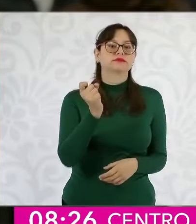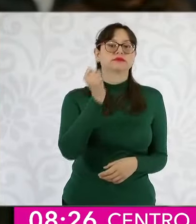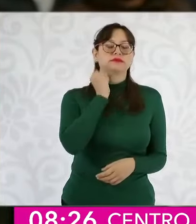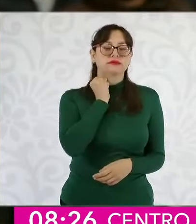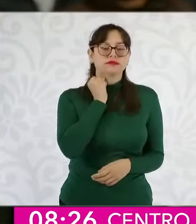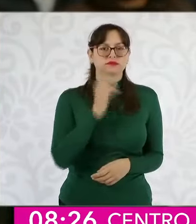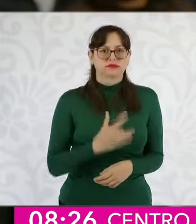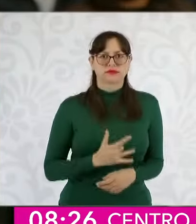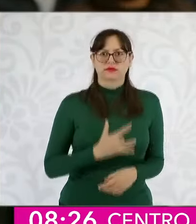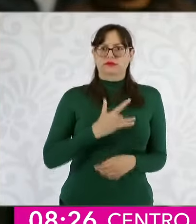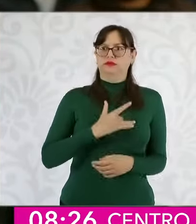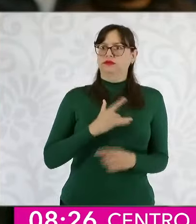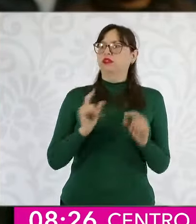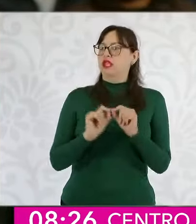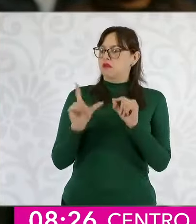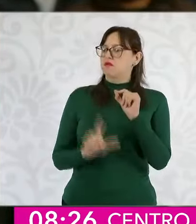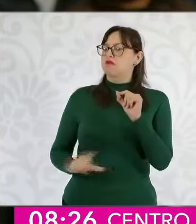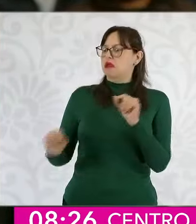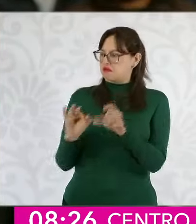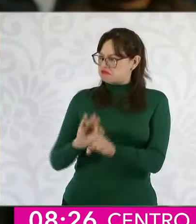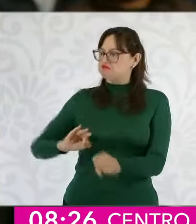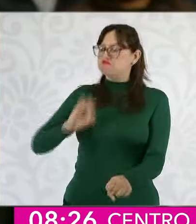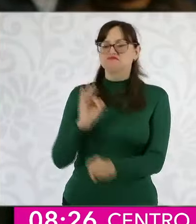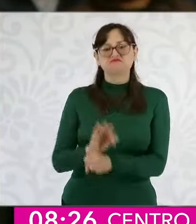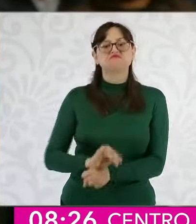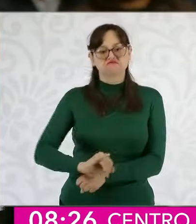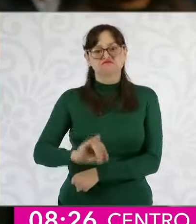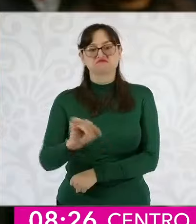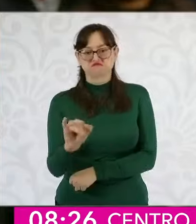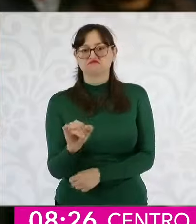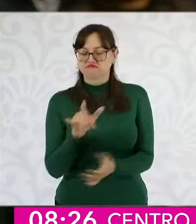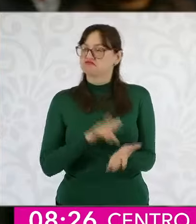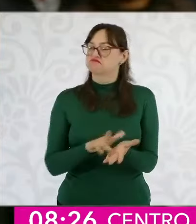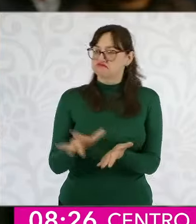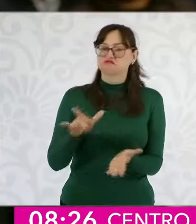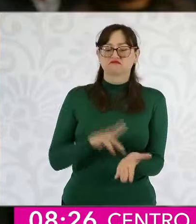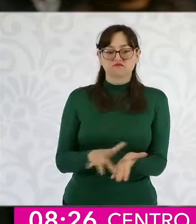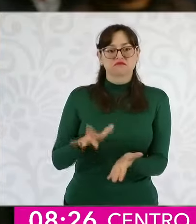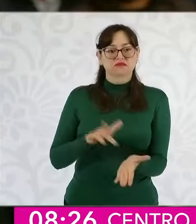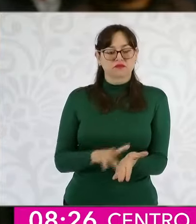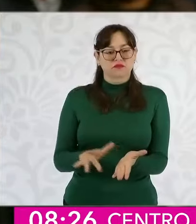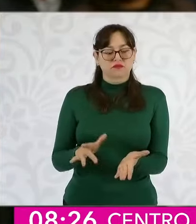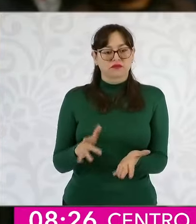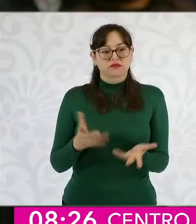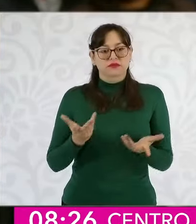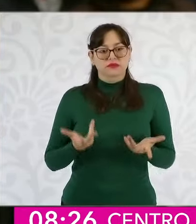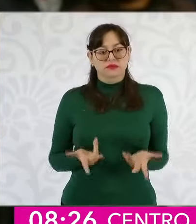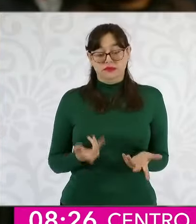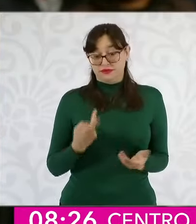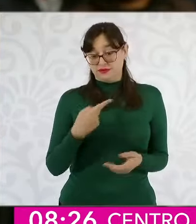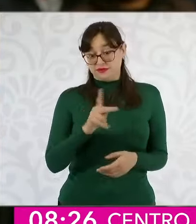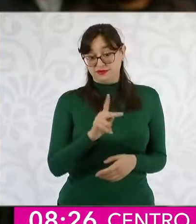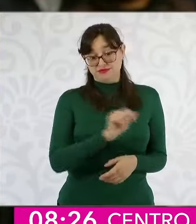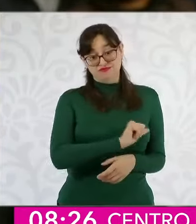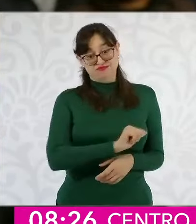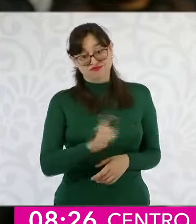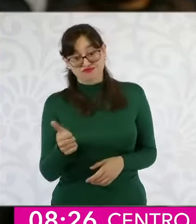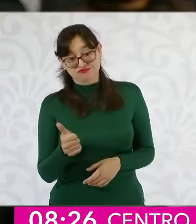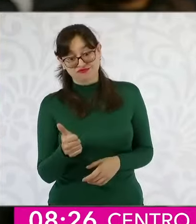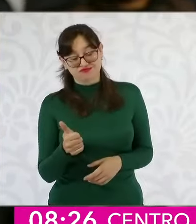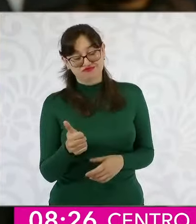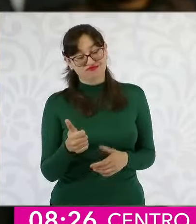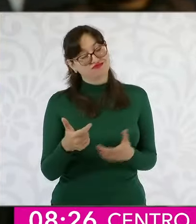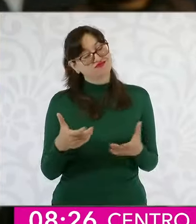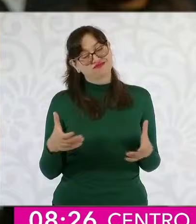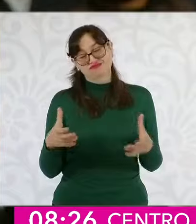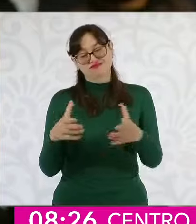postura mexicana, a la clara carta que nos leyó el día de ayer aquí presente, pero hay una parte